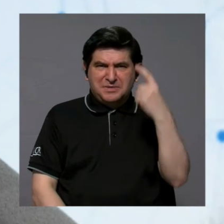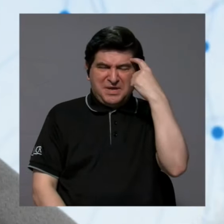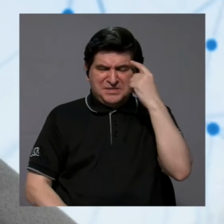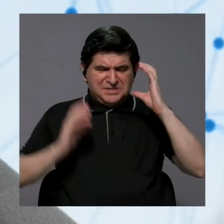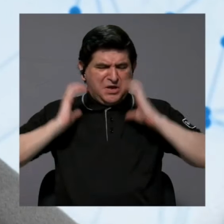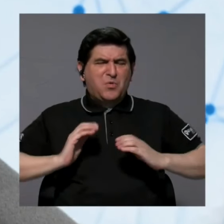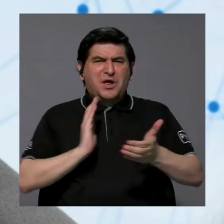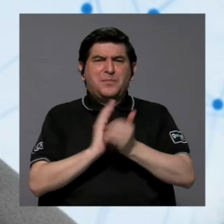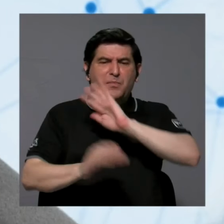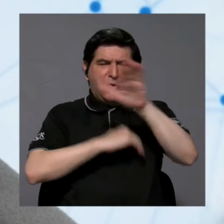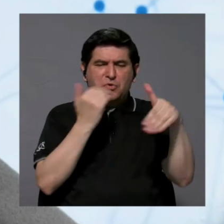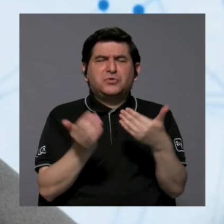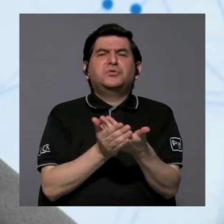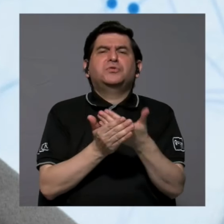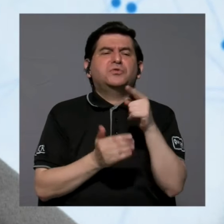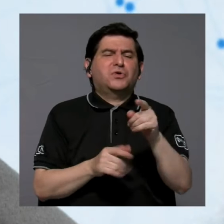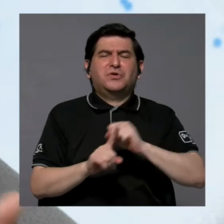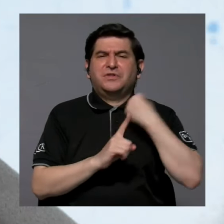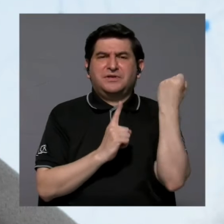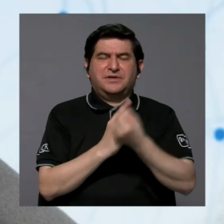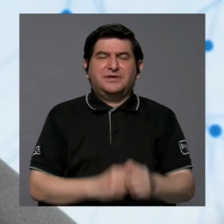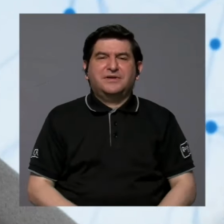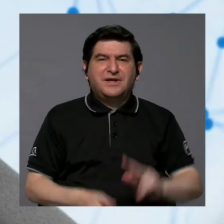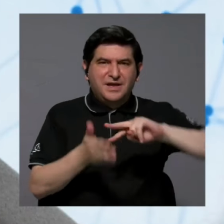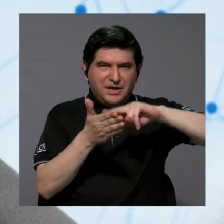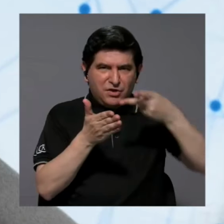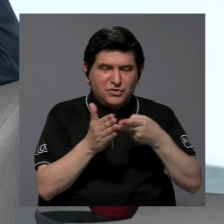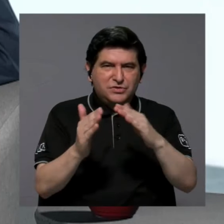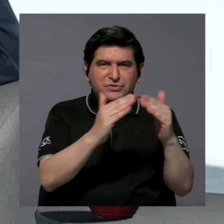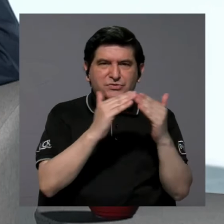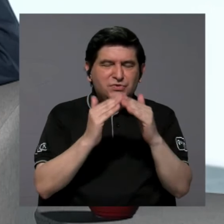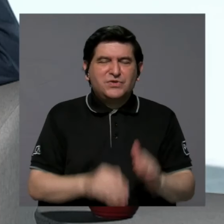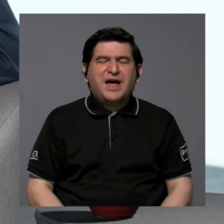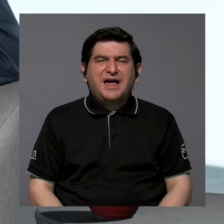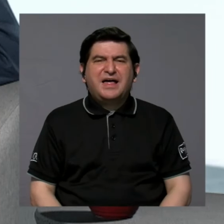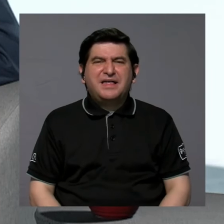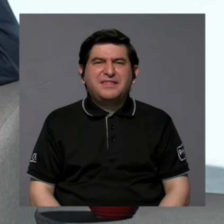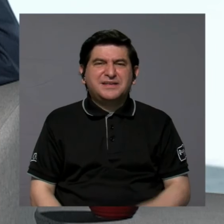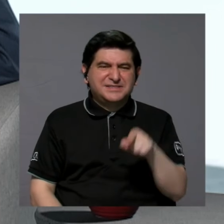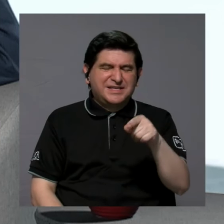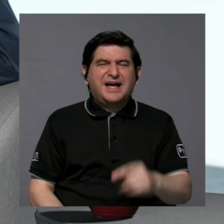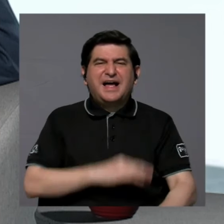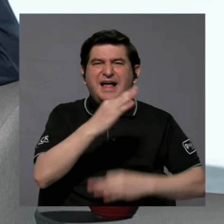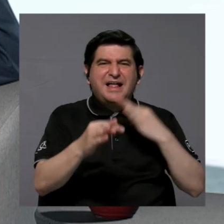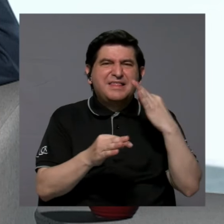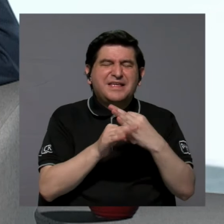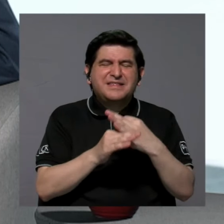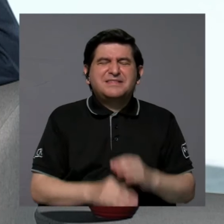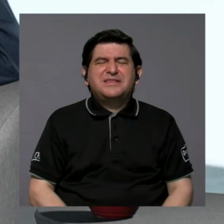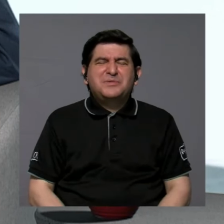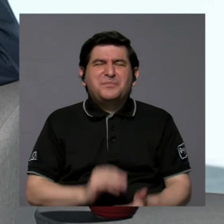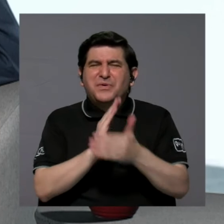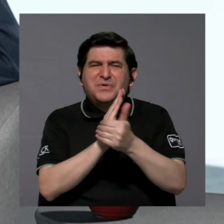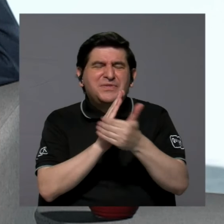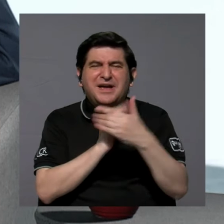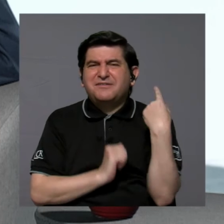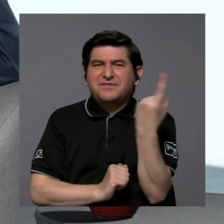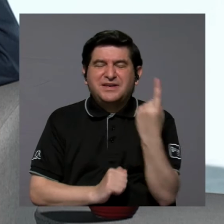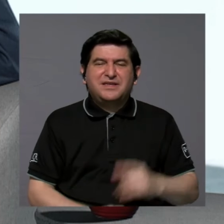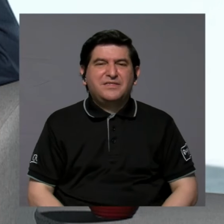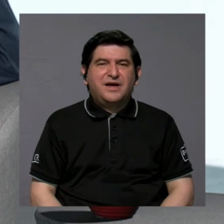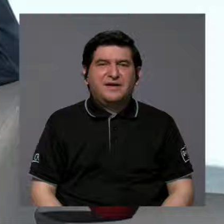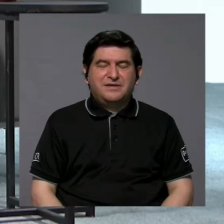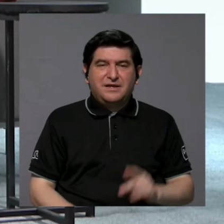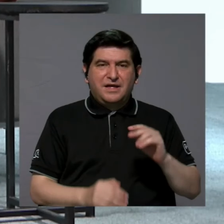ser capaz para todas estas cuestiones. Es el concepto ciudades capacitistas. Ajá. O urbanismo capacitista.